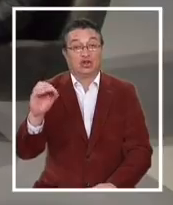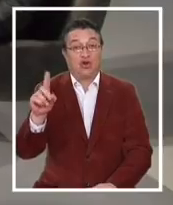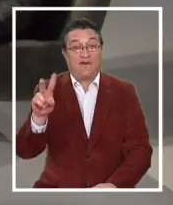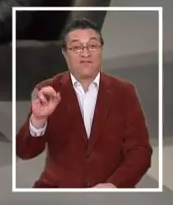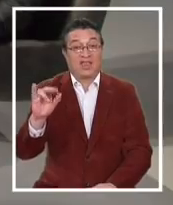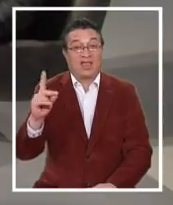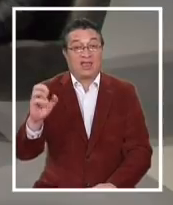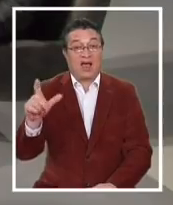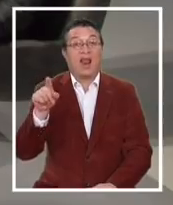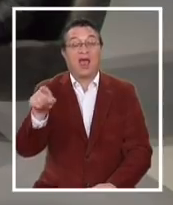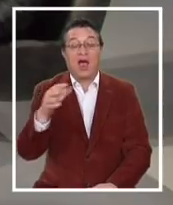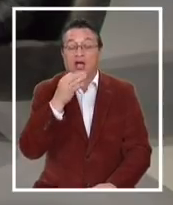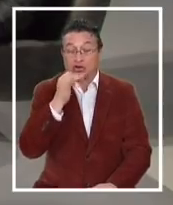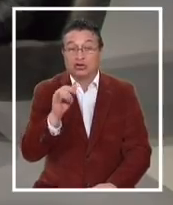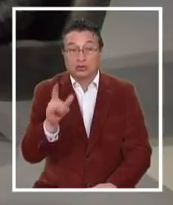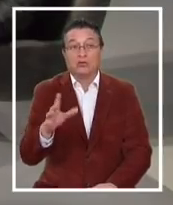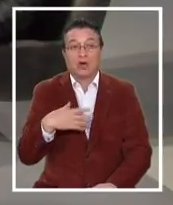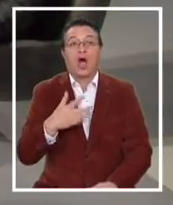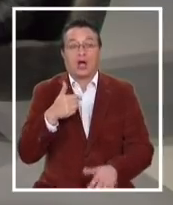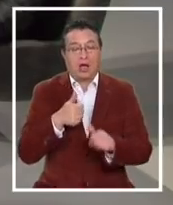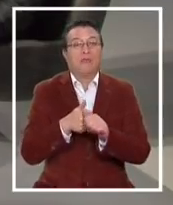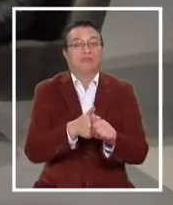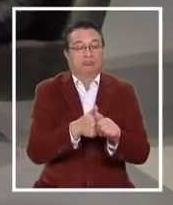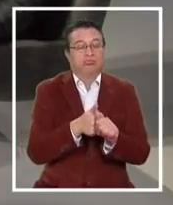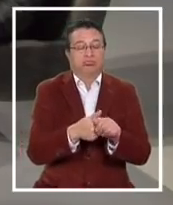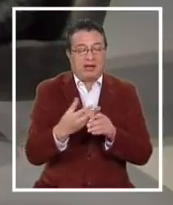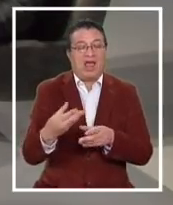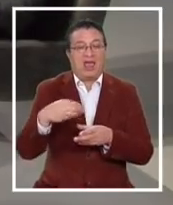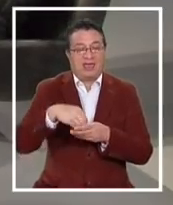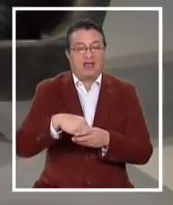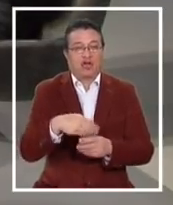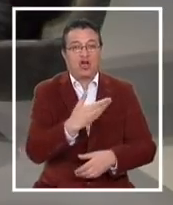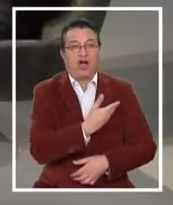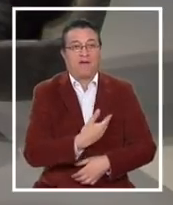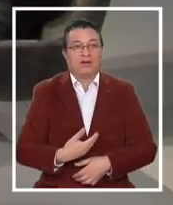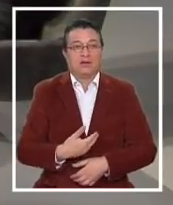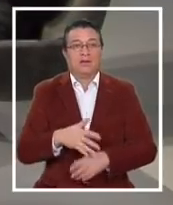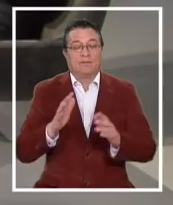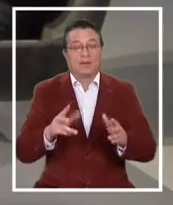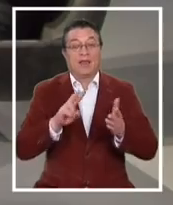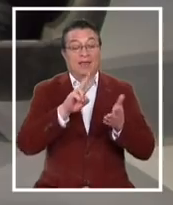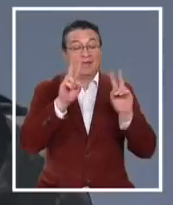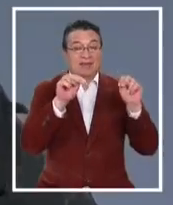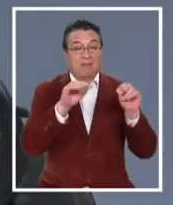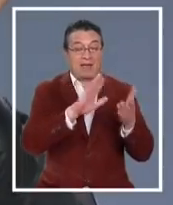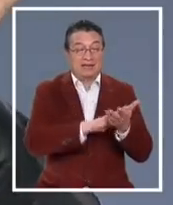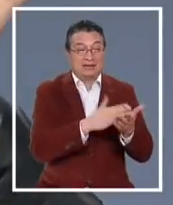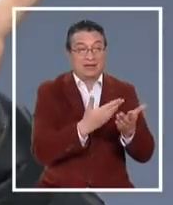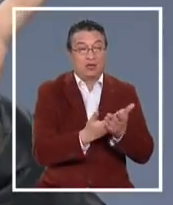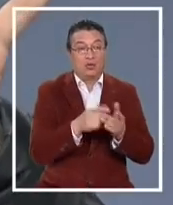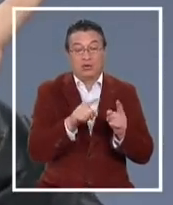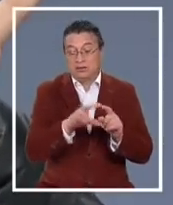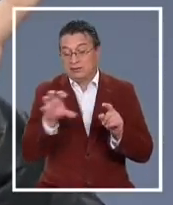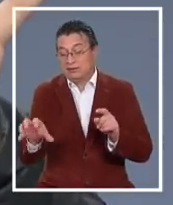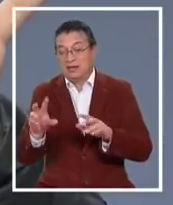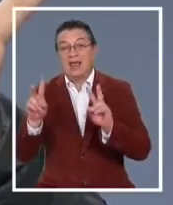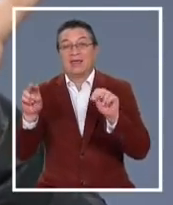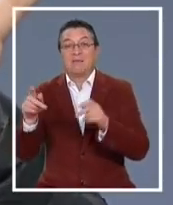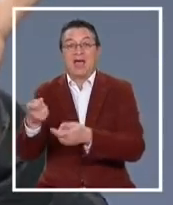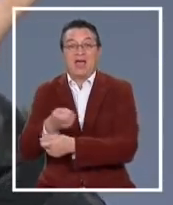Yo creo que hay una tensión permanente al interior del gobierno entre la lógica sanitaria y la lógica